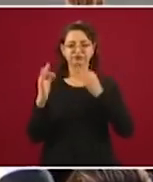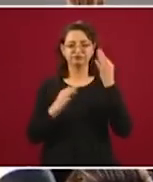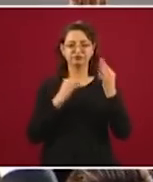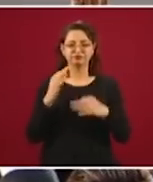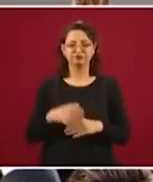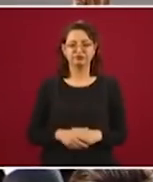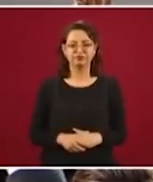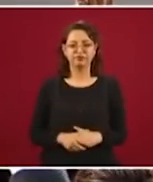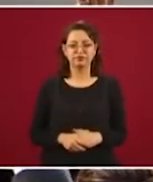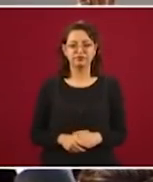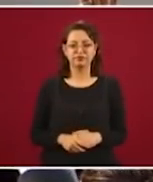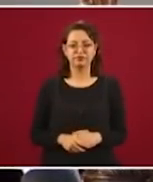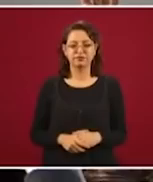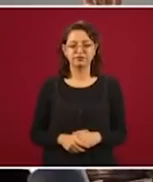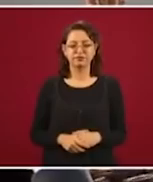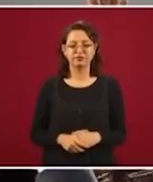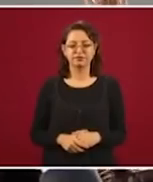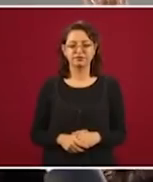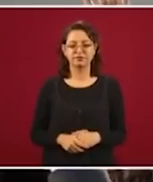Cuando menos